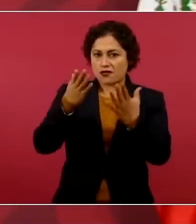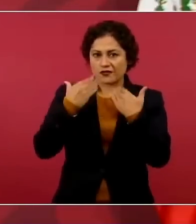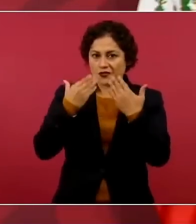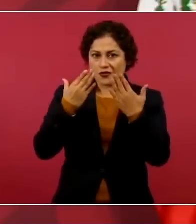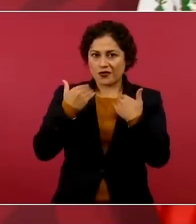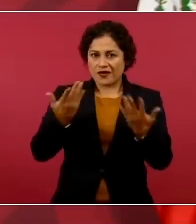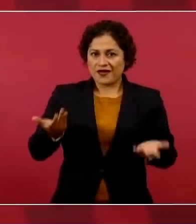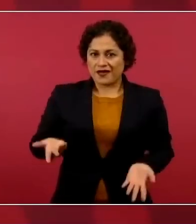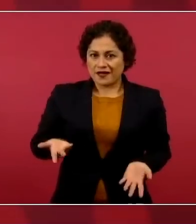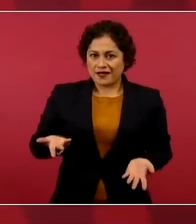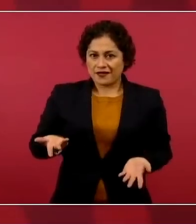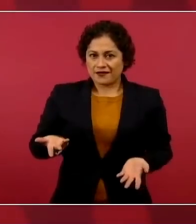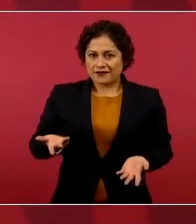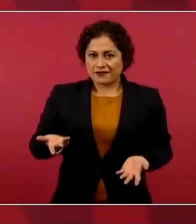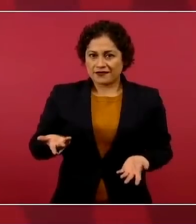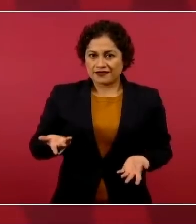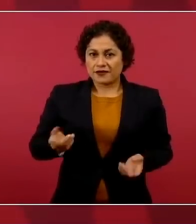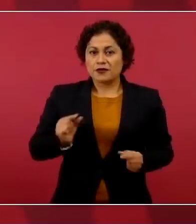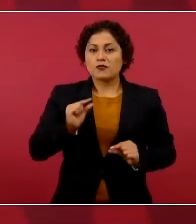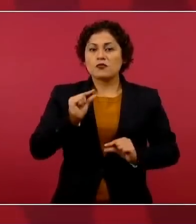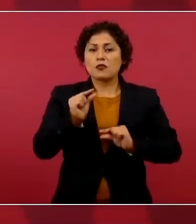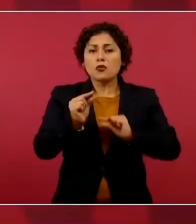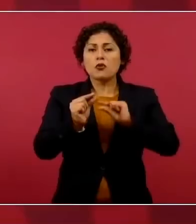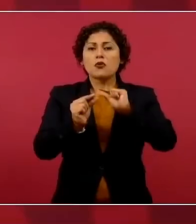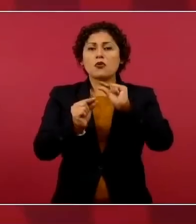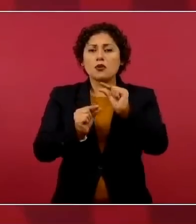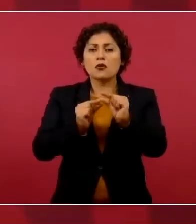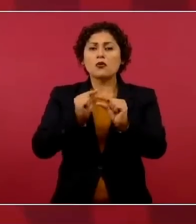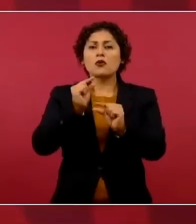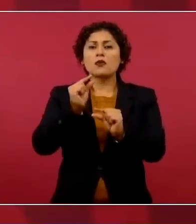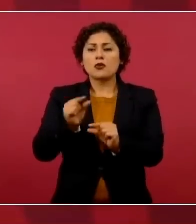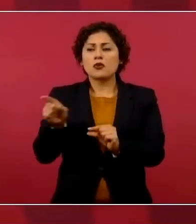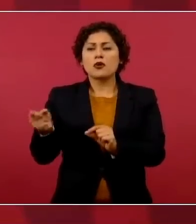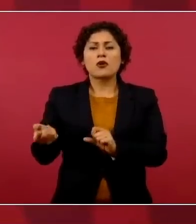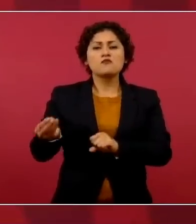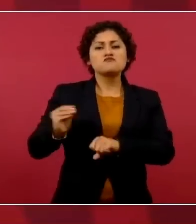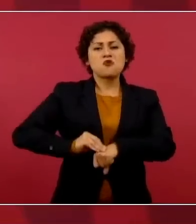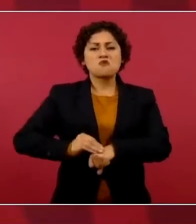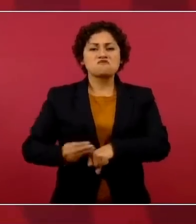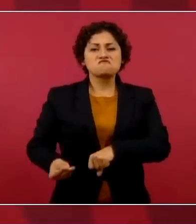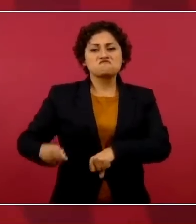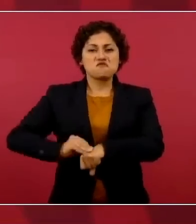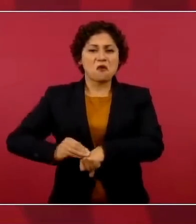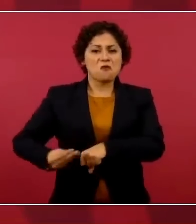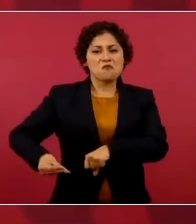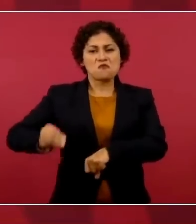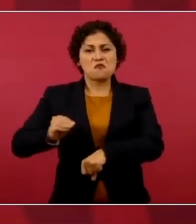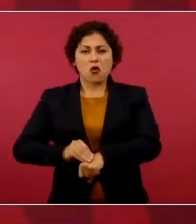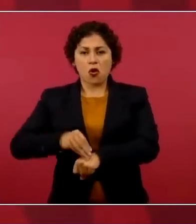adaptando a los lineamientos neoliberales y dejó de haber